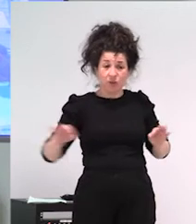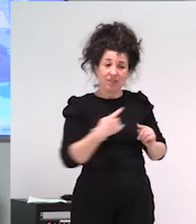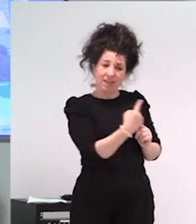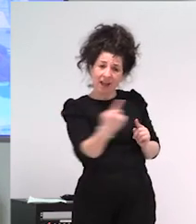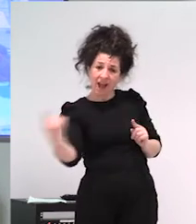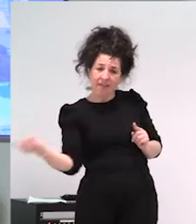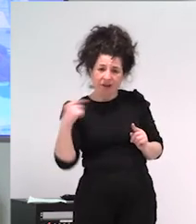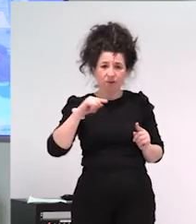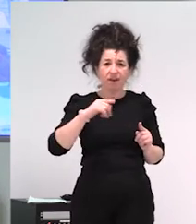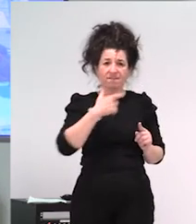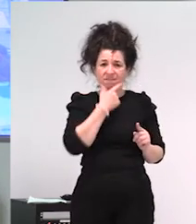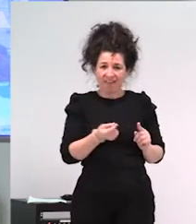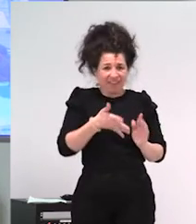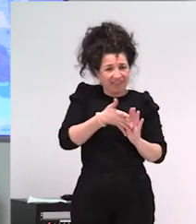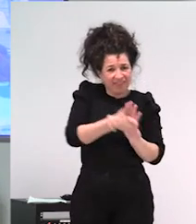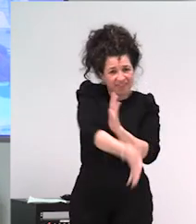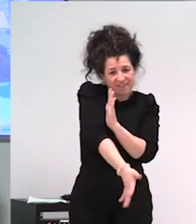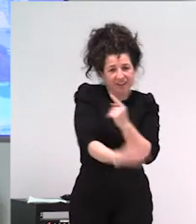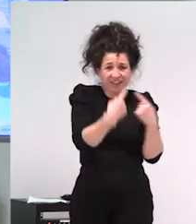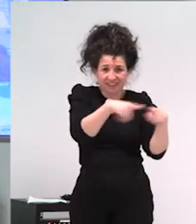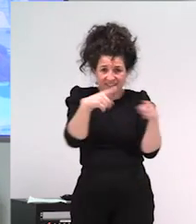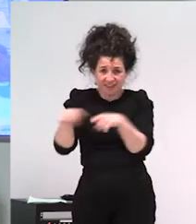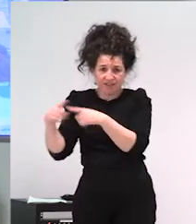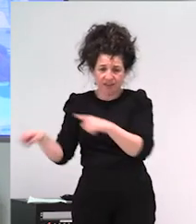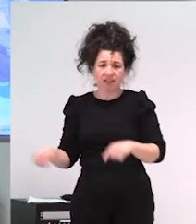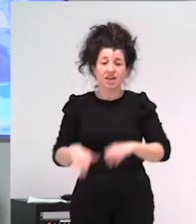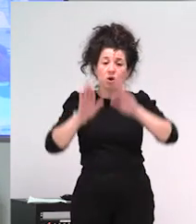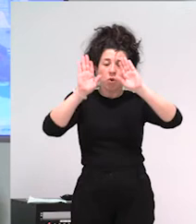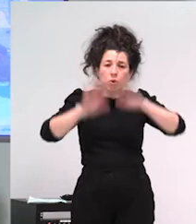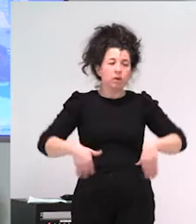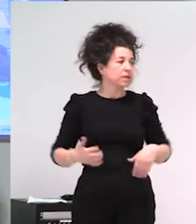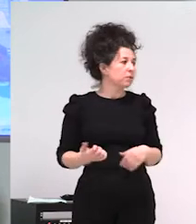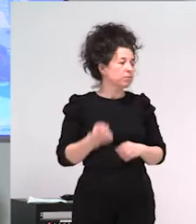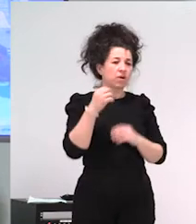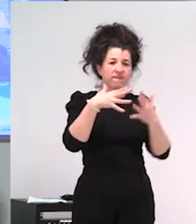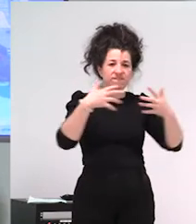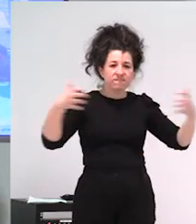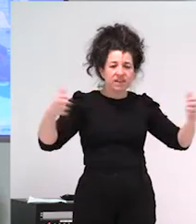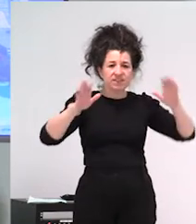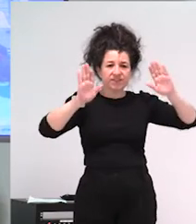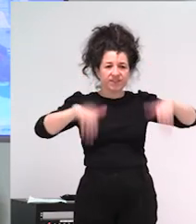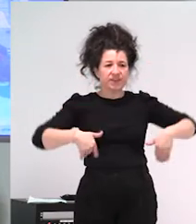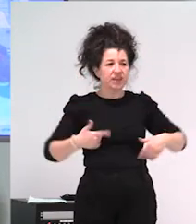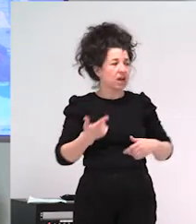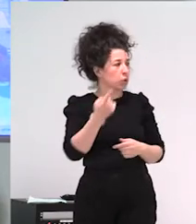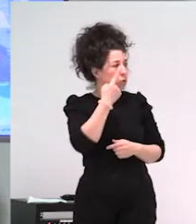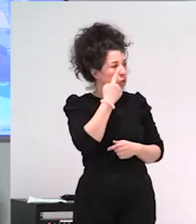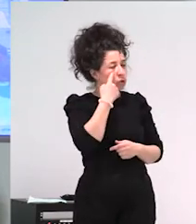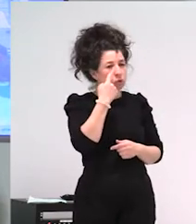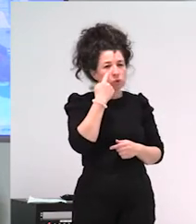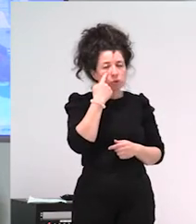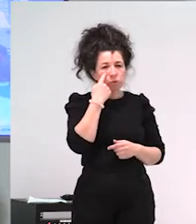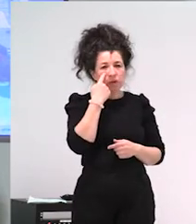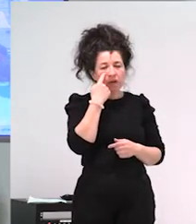forma diferente, seguramente. Y por último, ponía como esta frase final de ¿os suena el lema de Juventud